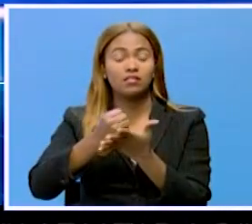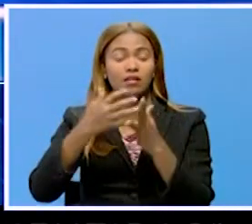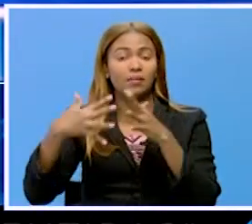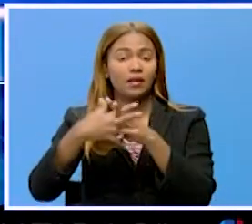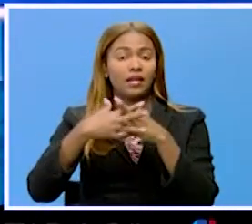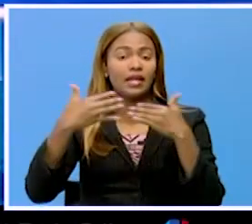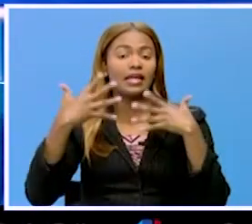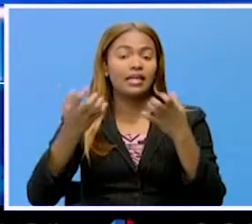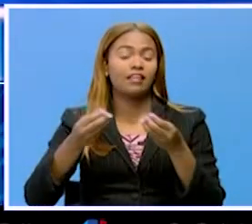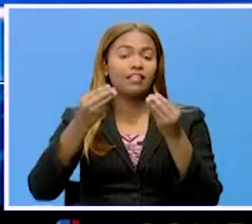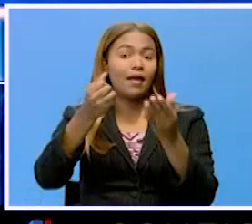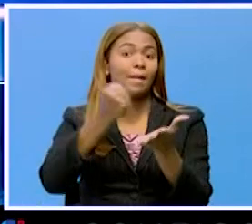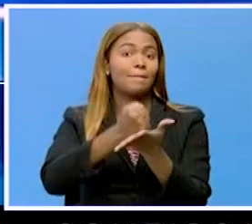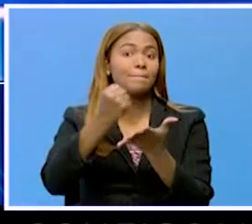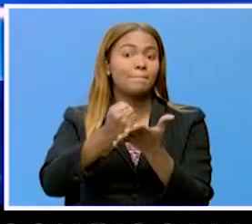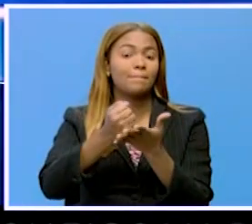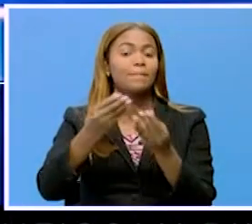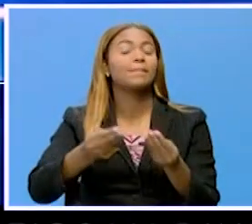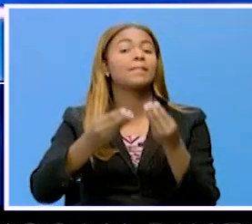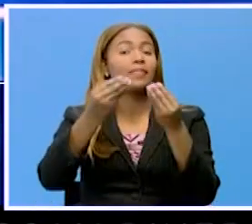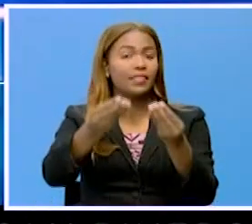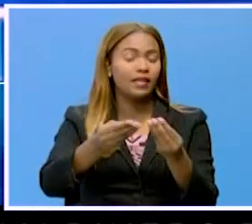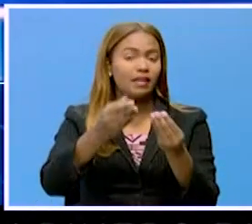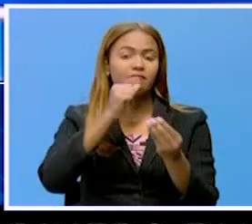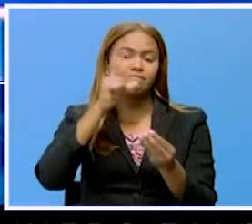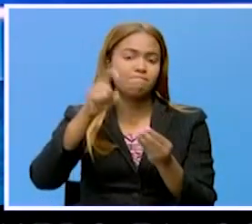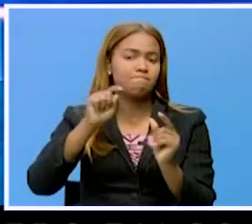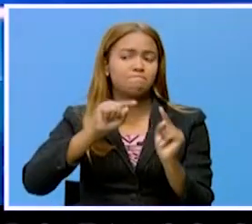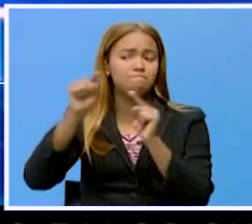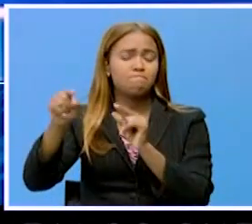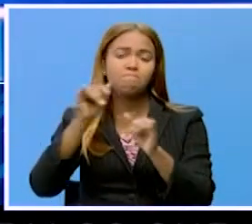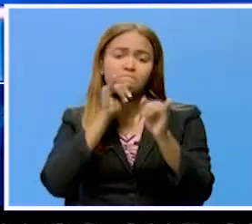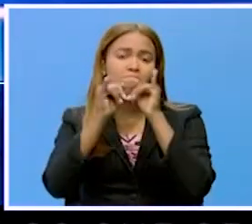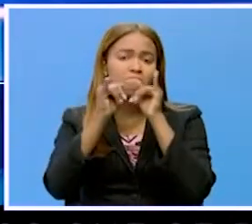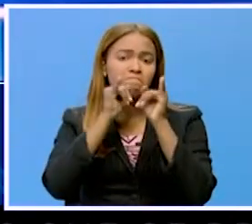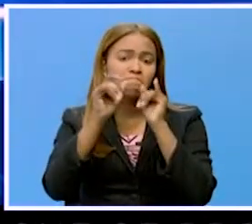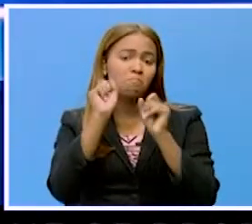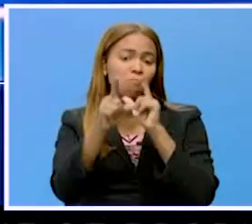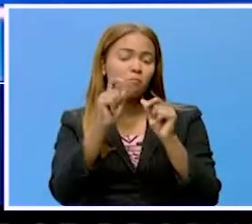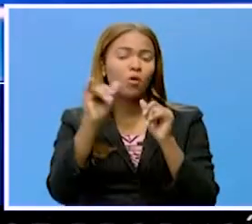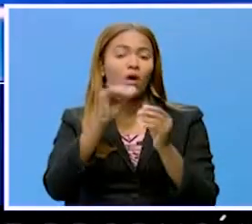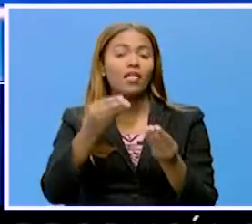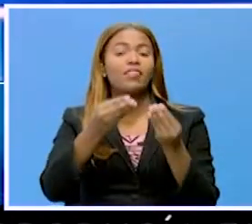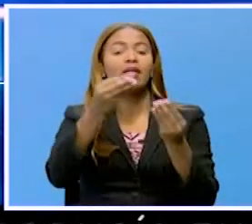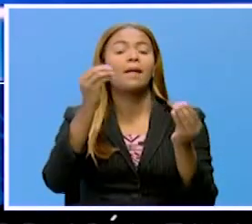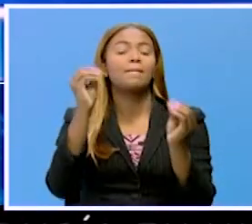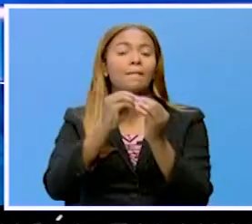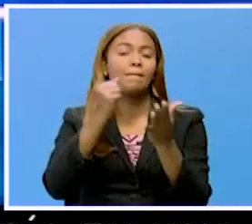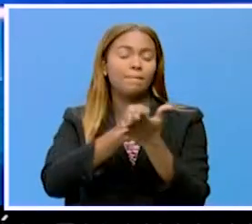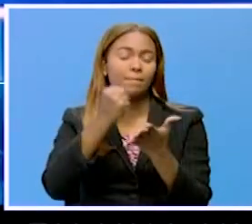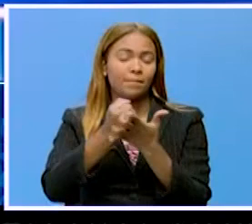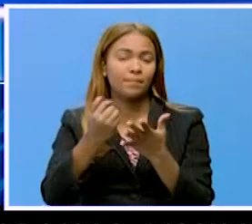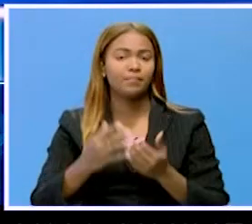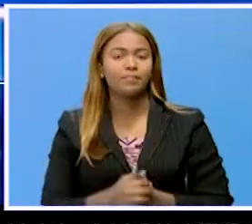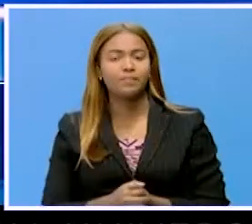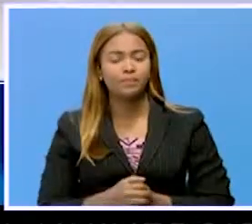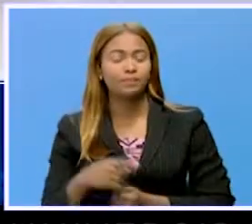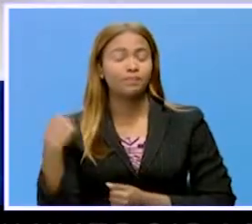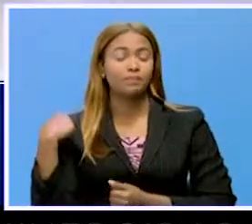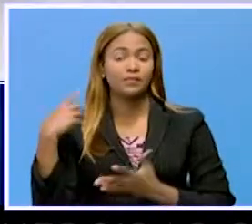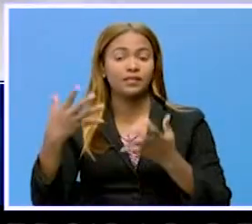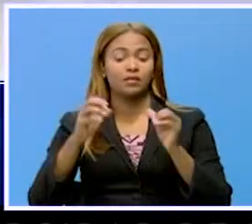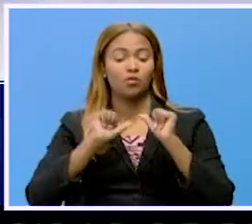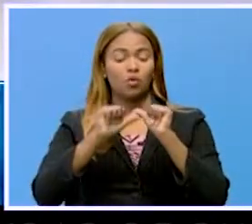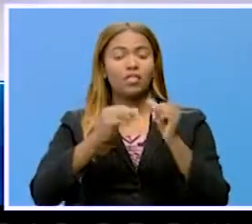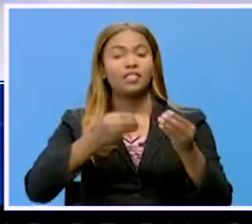americano quiere dar visas, quiere dar otorgar visas sin necesidad de entrevista y otorgar más visas que nunca. Bueno, y nosotros queremos